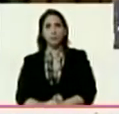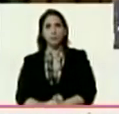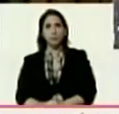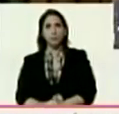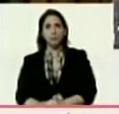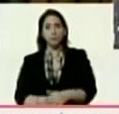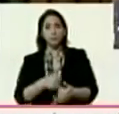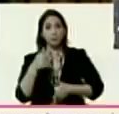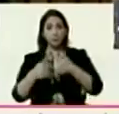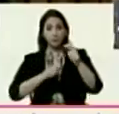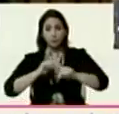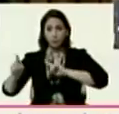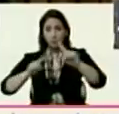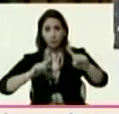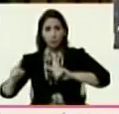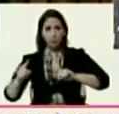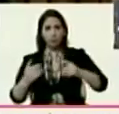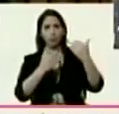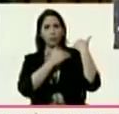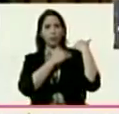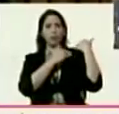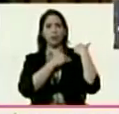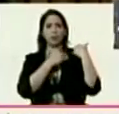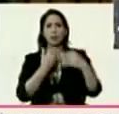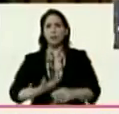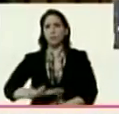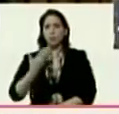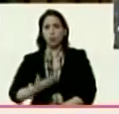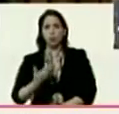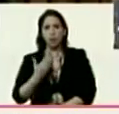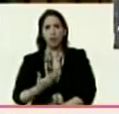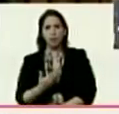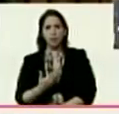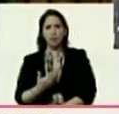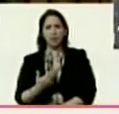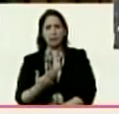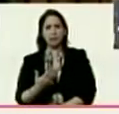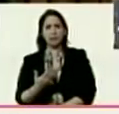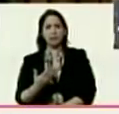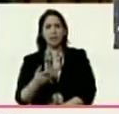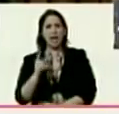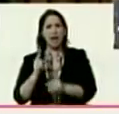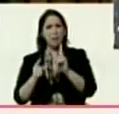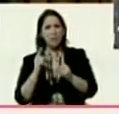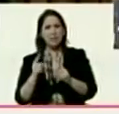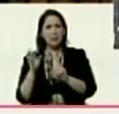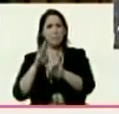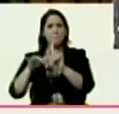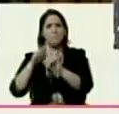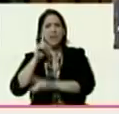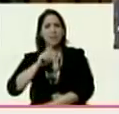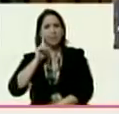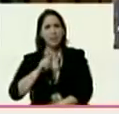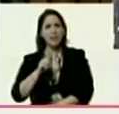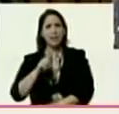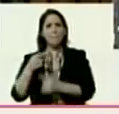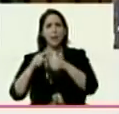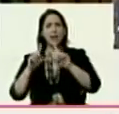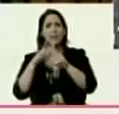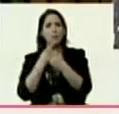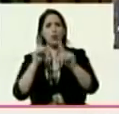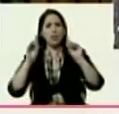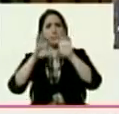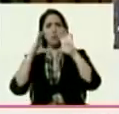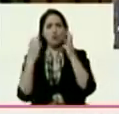Tal accionar representa un precedente nefasto para las democracias del mundo y eliminaría, de hecho,